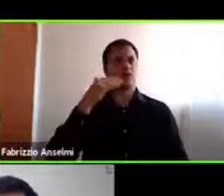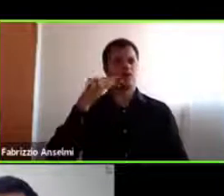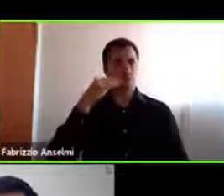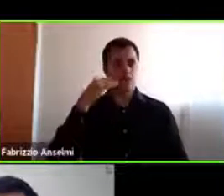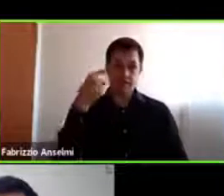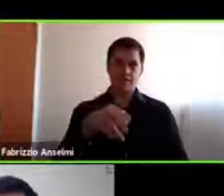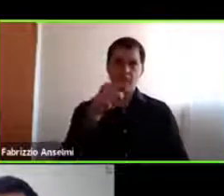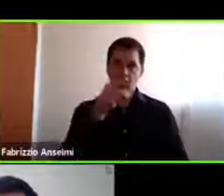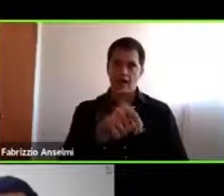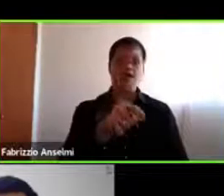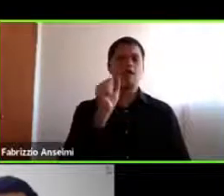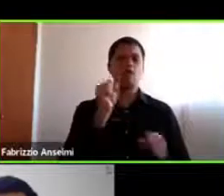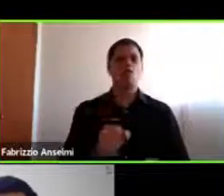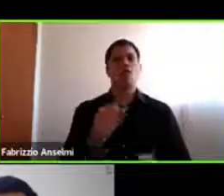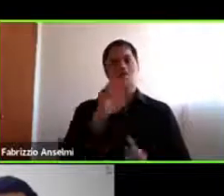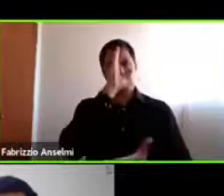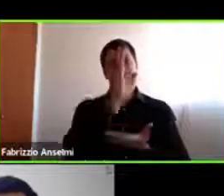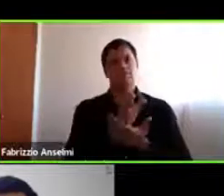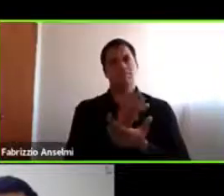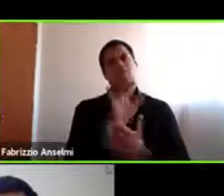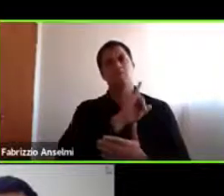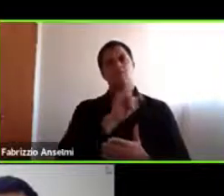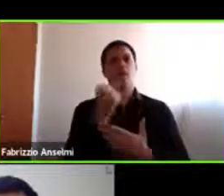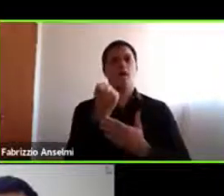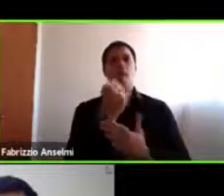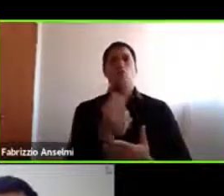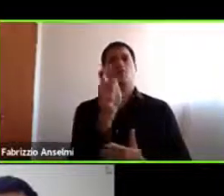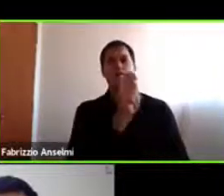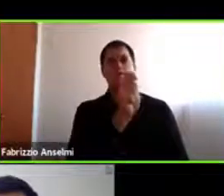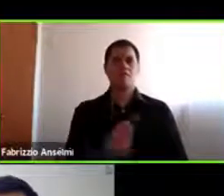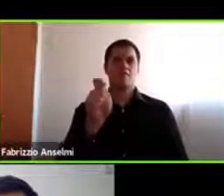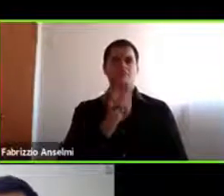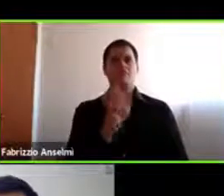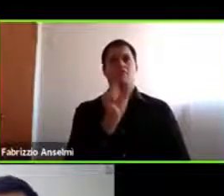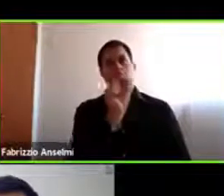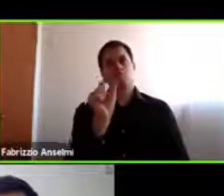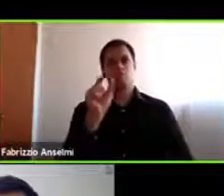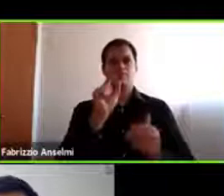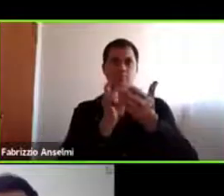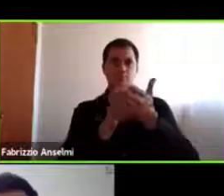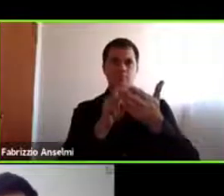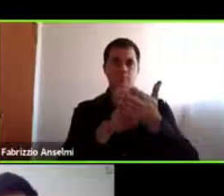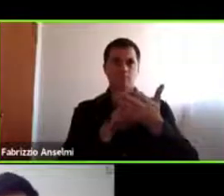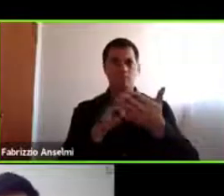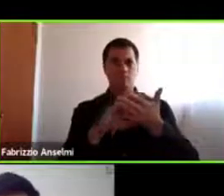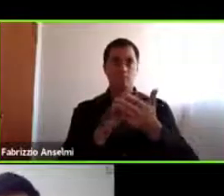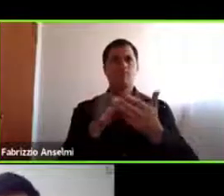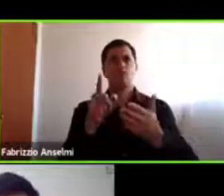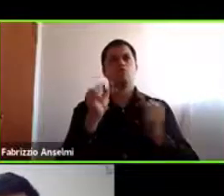cuidador le ayude a escribir y que por lo tanto de esa forma quede definido y de una manera correcta